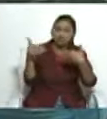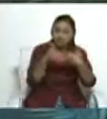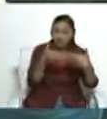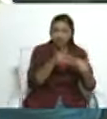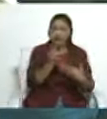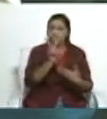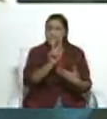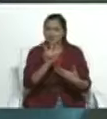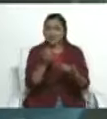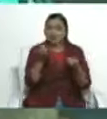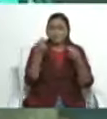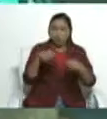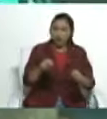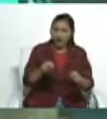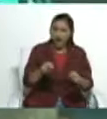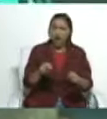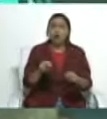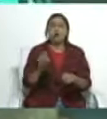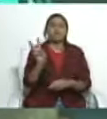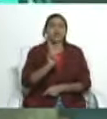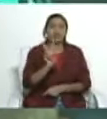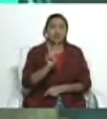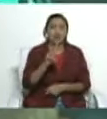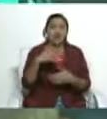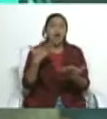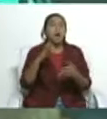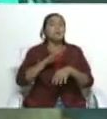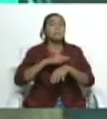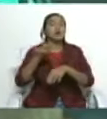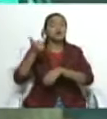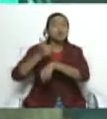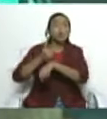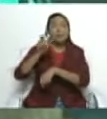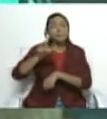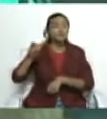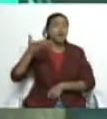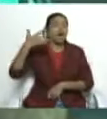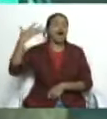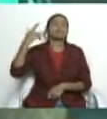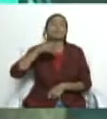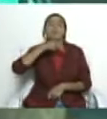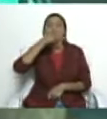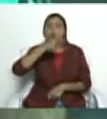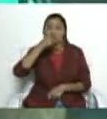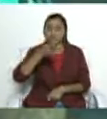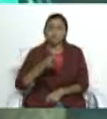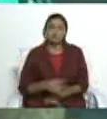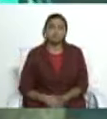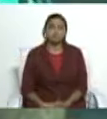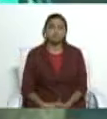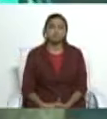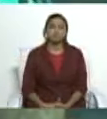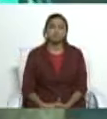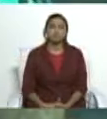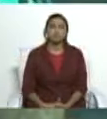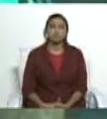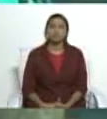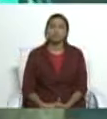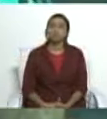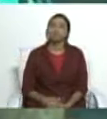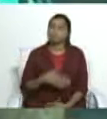las diferencias políticas hasta allá nos tuvieron que llevar. Y a la comunidad internacional le transmitimos un